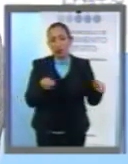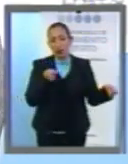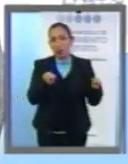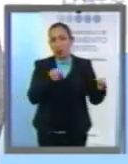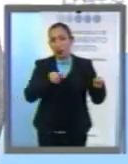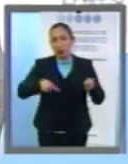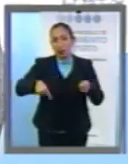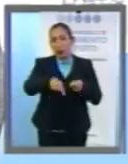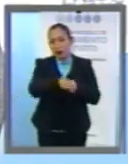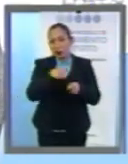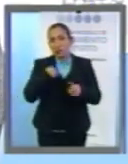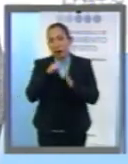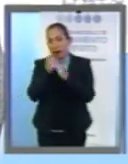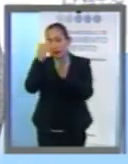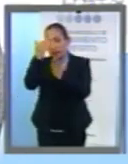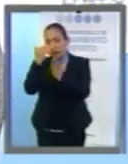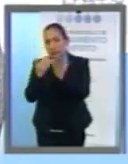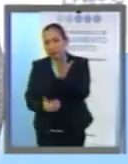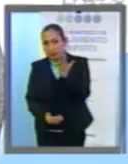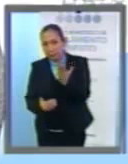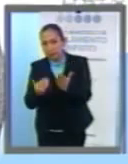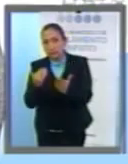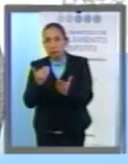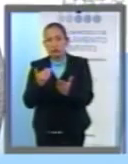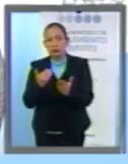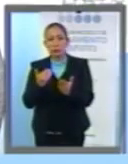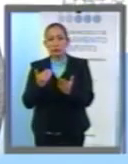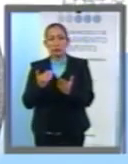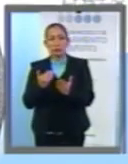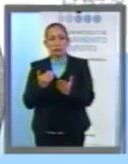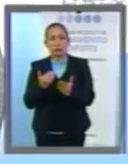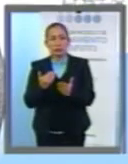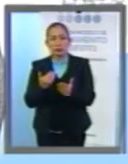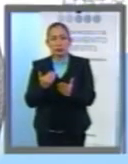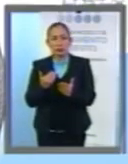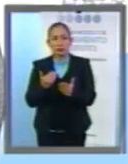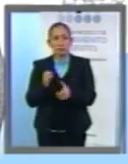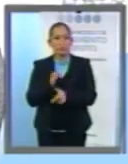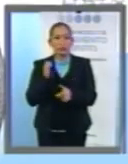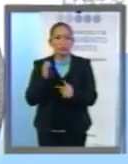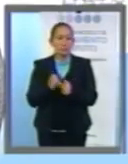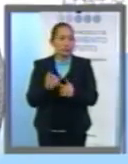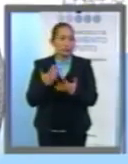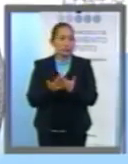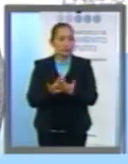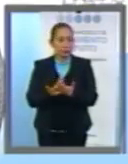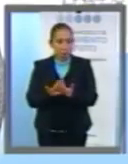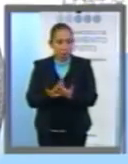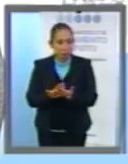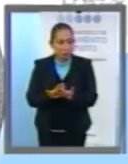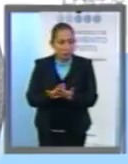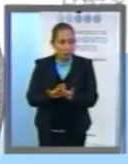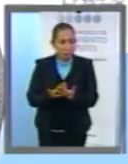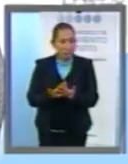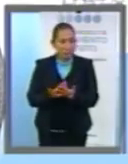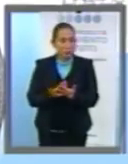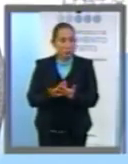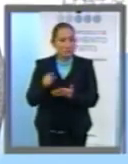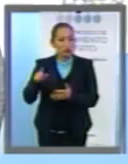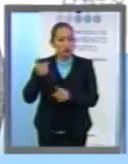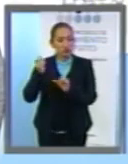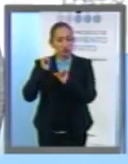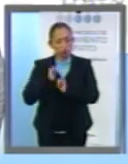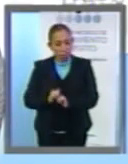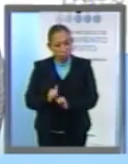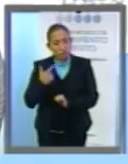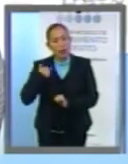marcar agenda en las disposiciones al presidir este órgano colegiado. Entonces ahí esperamos que asuma una